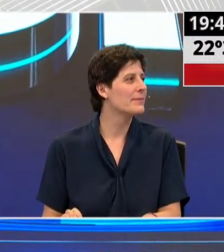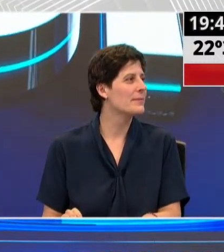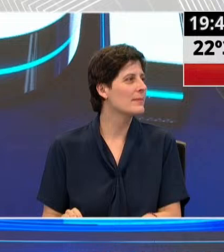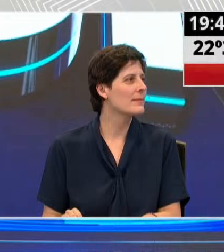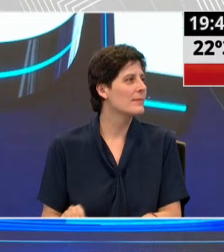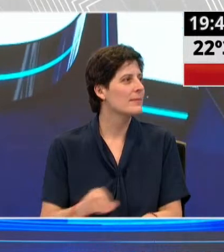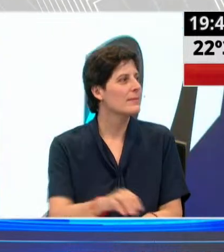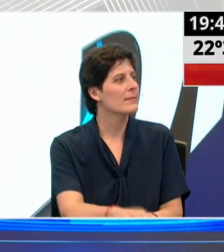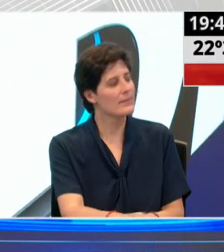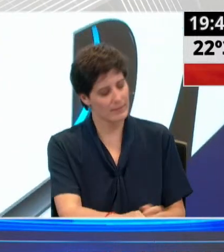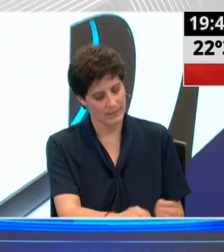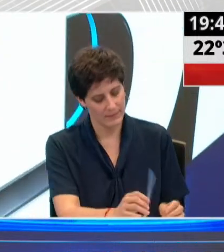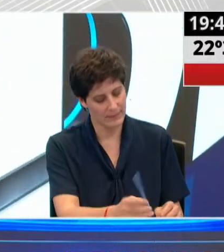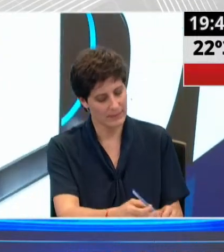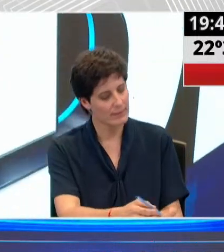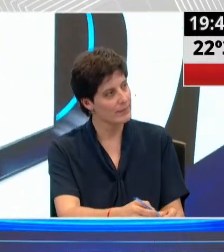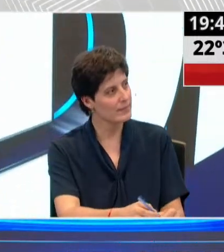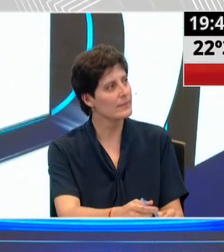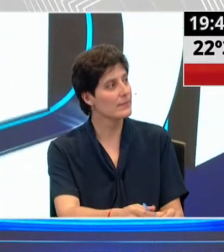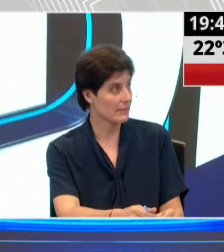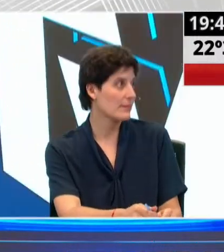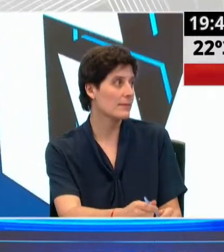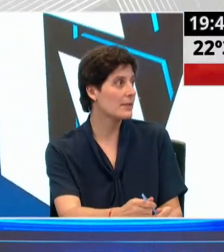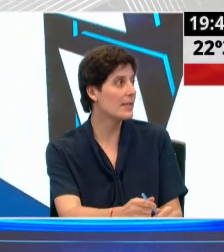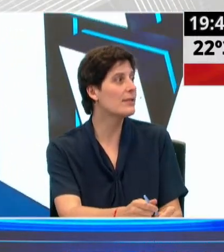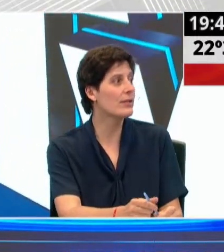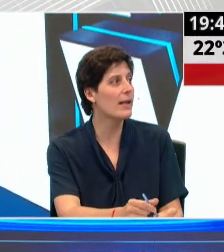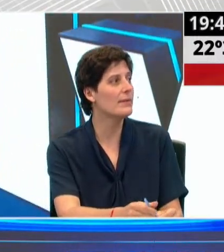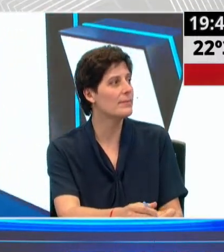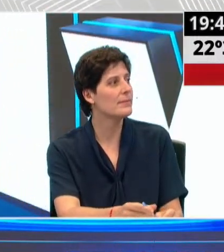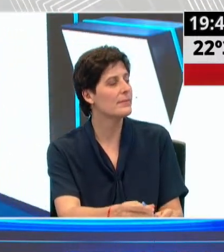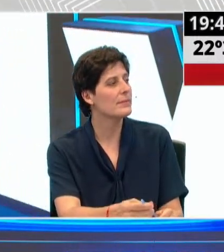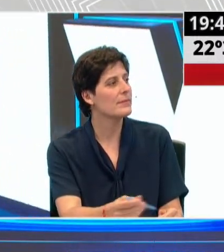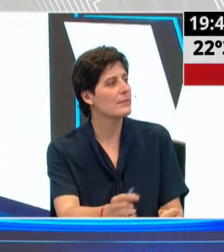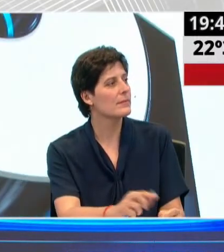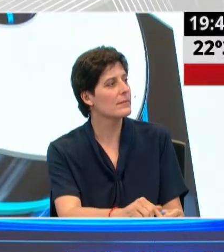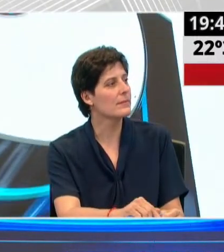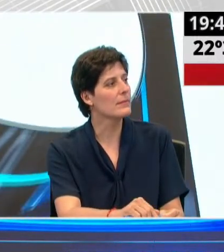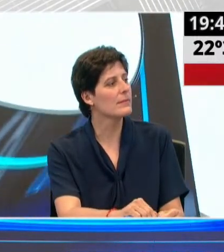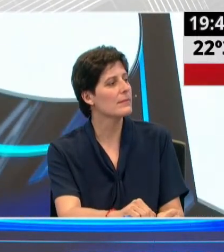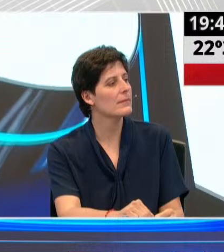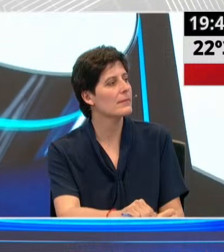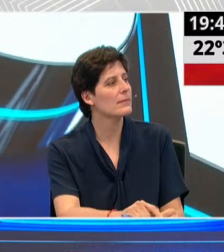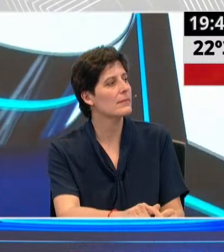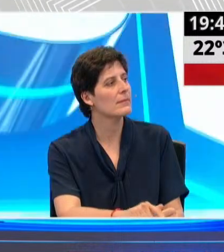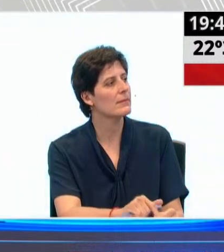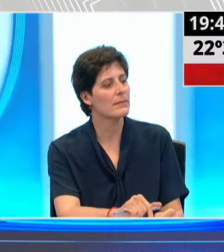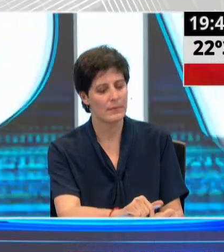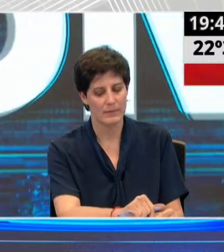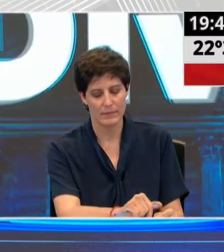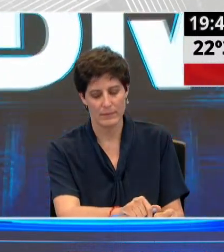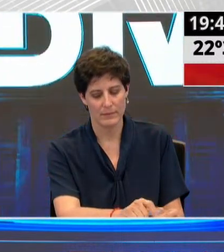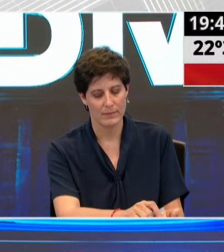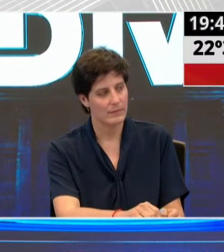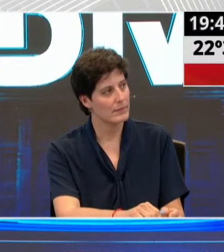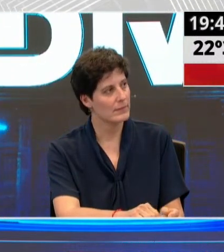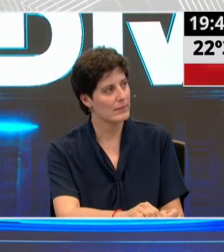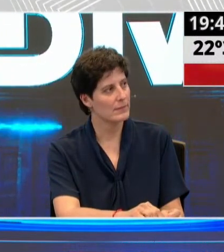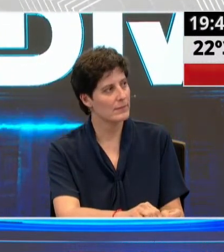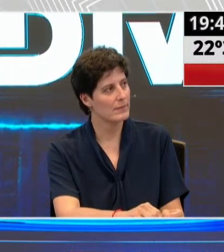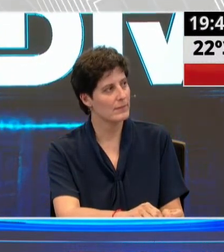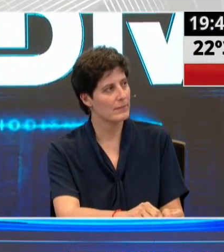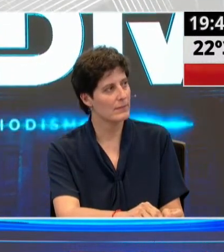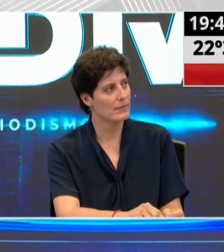Sí, es una lista de temas que después puede ampliarse también, ¿no es cierto? Sí, total. Pero vamos a ir viendo también, va a ser importante